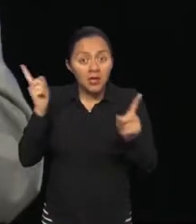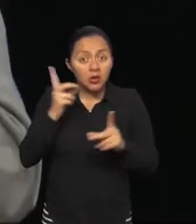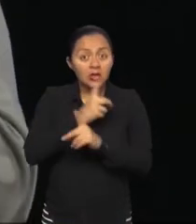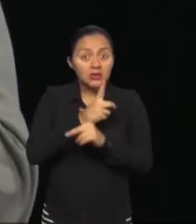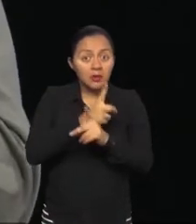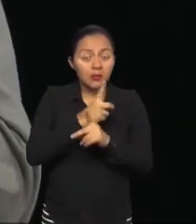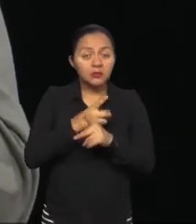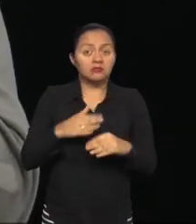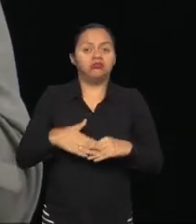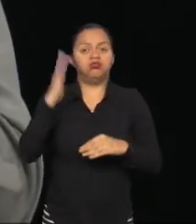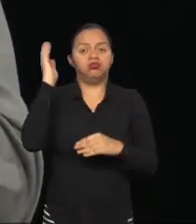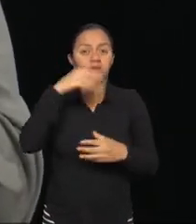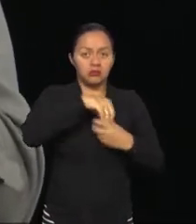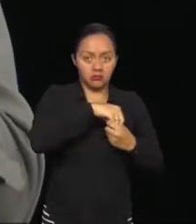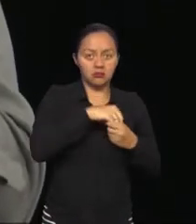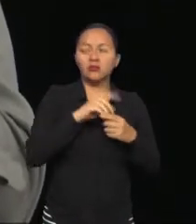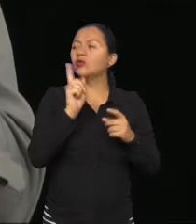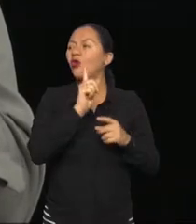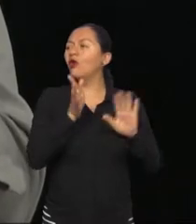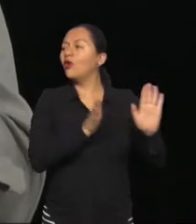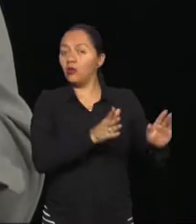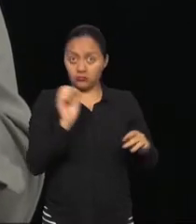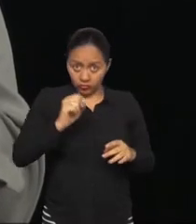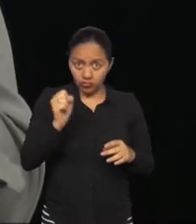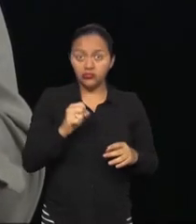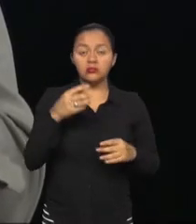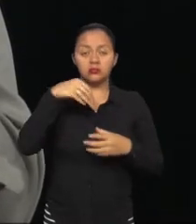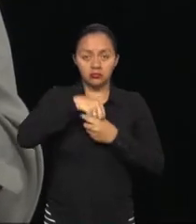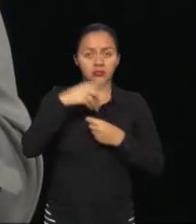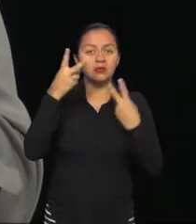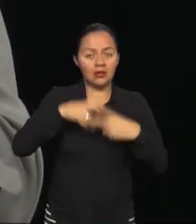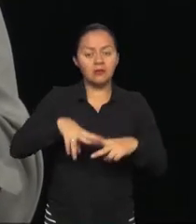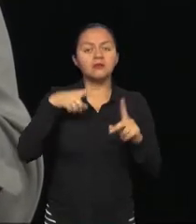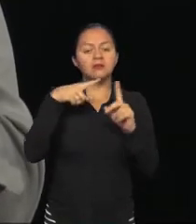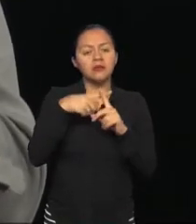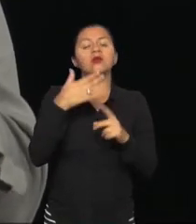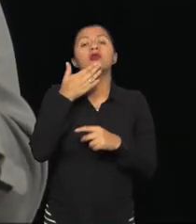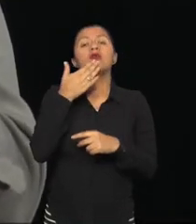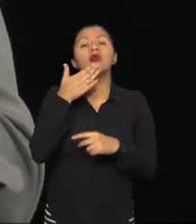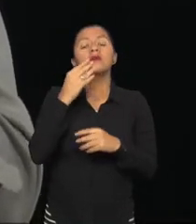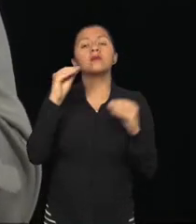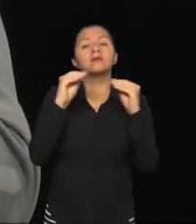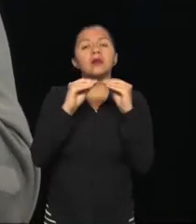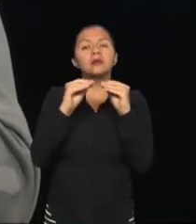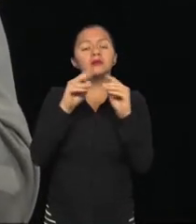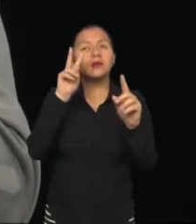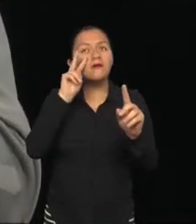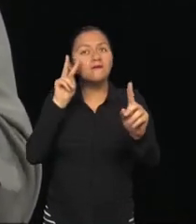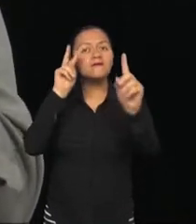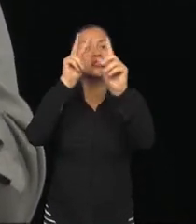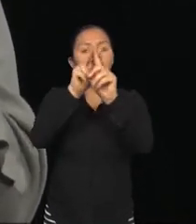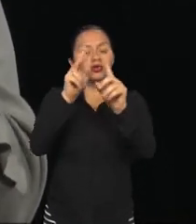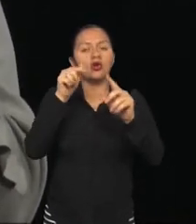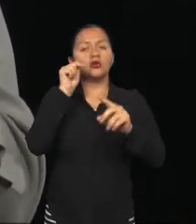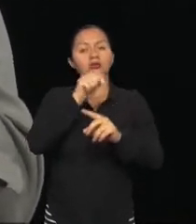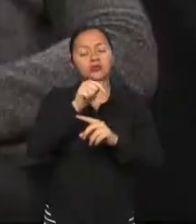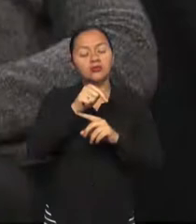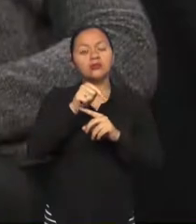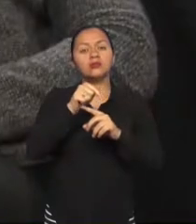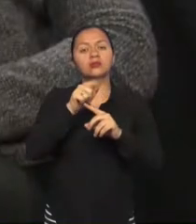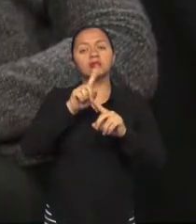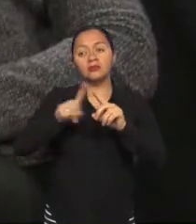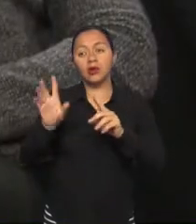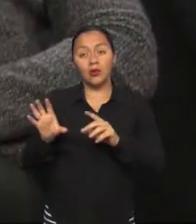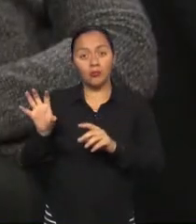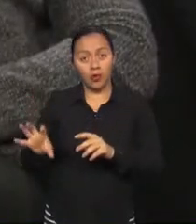cuando es de género. Dentro de la perspectiva y de los recorridos que se han realizado dentro de las provincias a las que